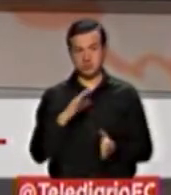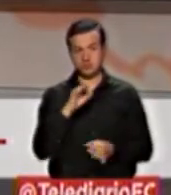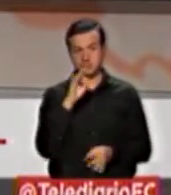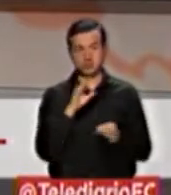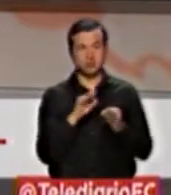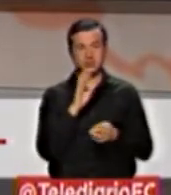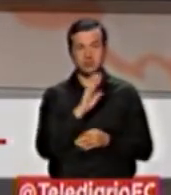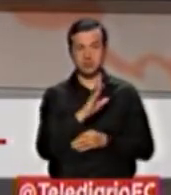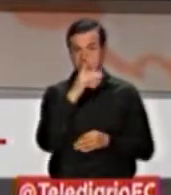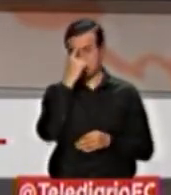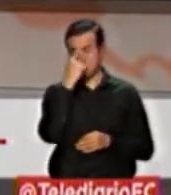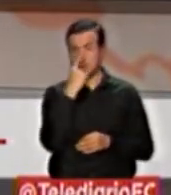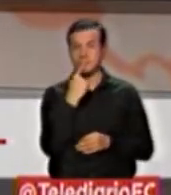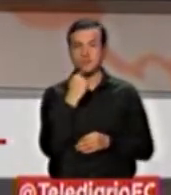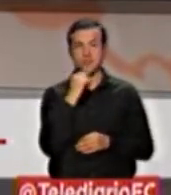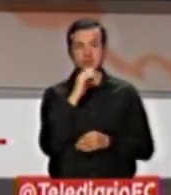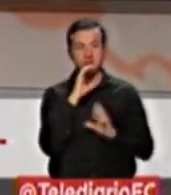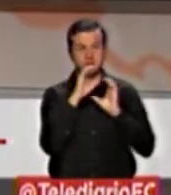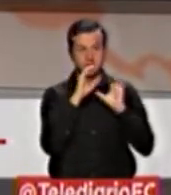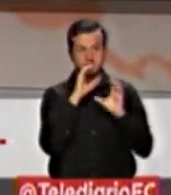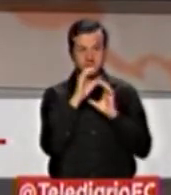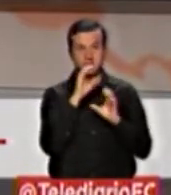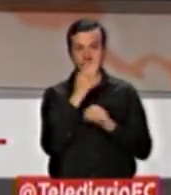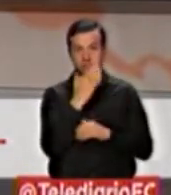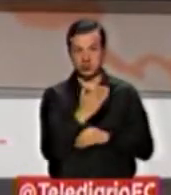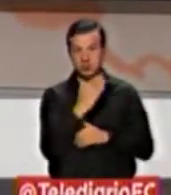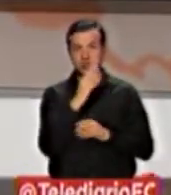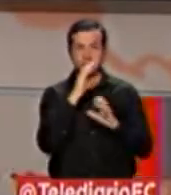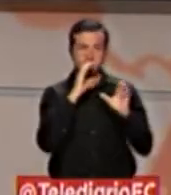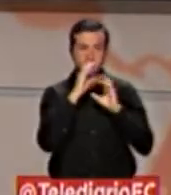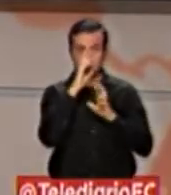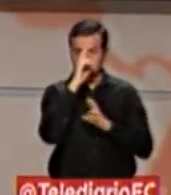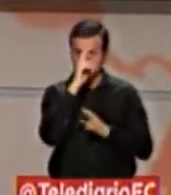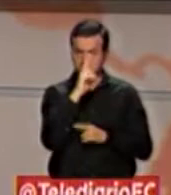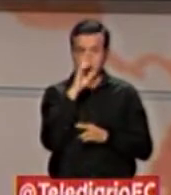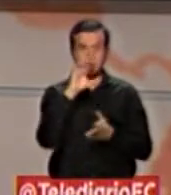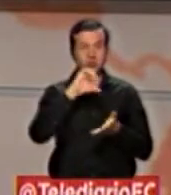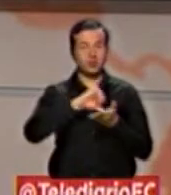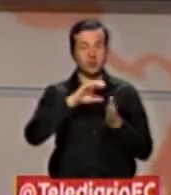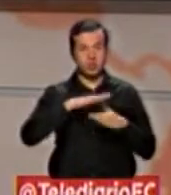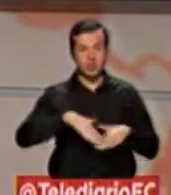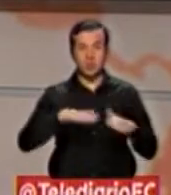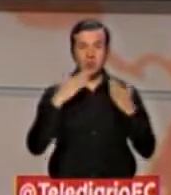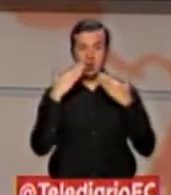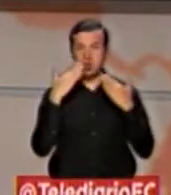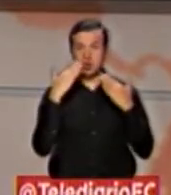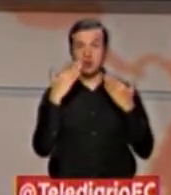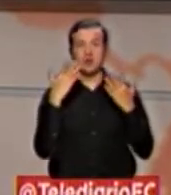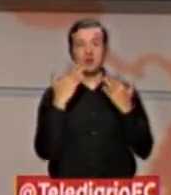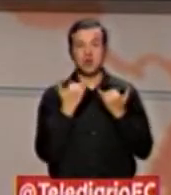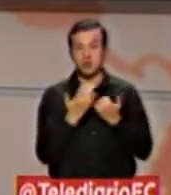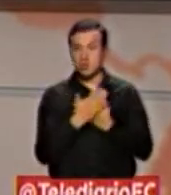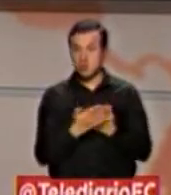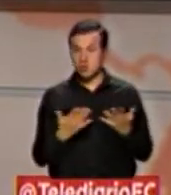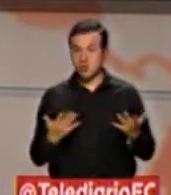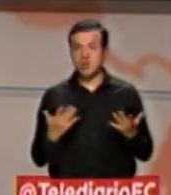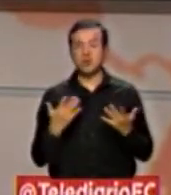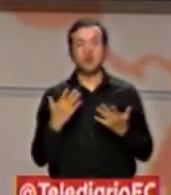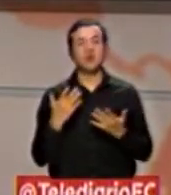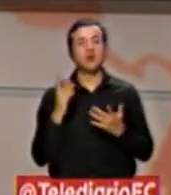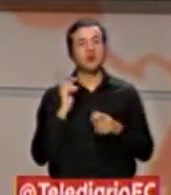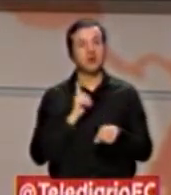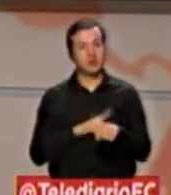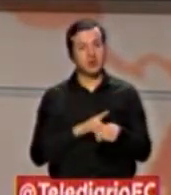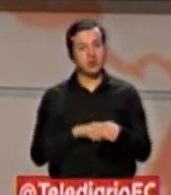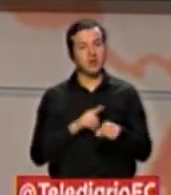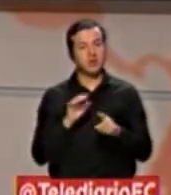que él tiene un perfil de comunicador muy respetable en la ciudad de Guayaquil, muy, muy conocido, y hoy vivimos un momento muy importante